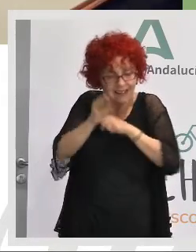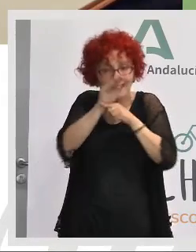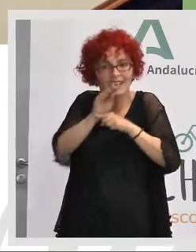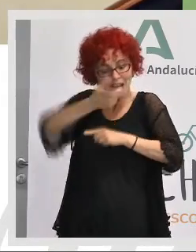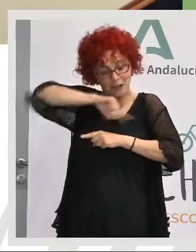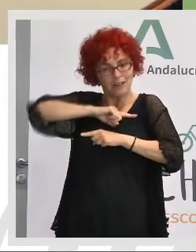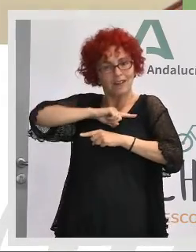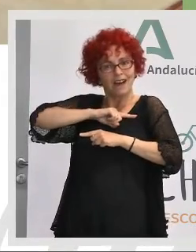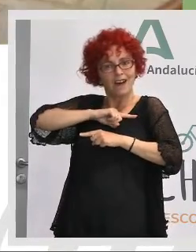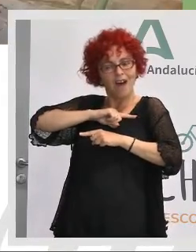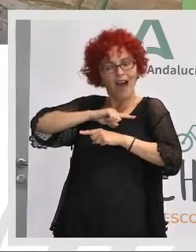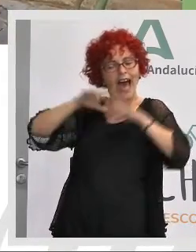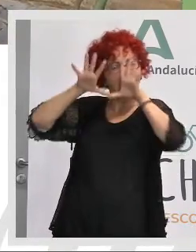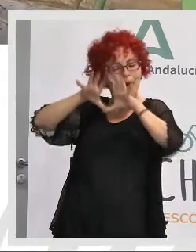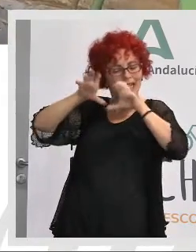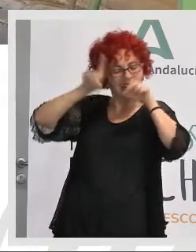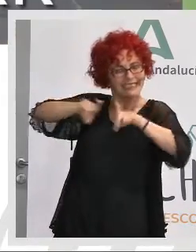y aprender cómo hacerlo.